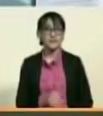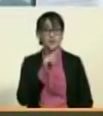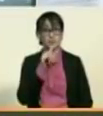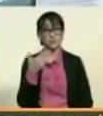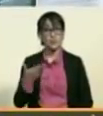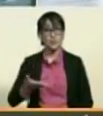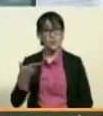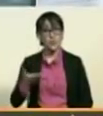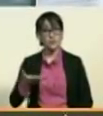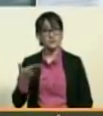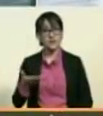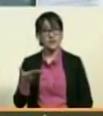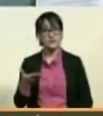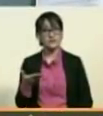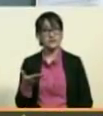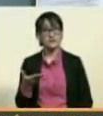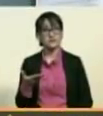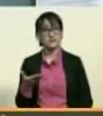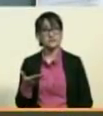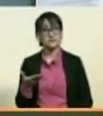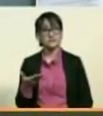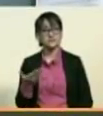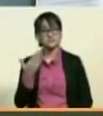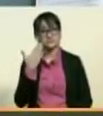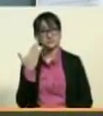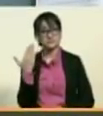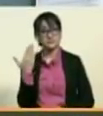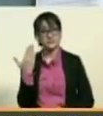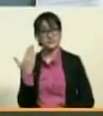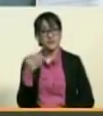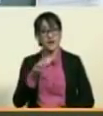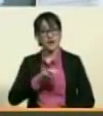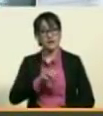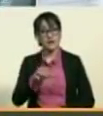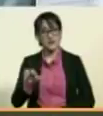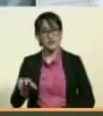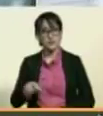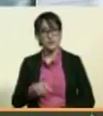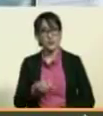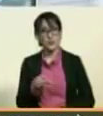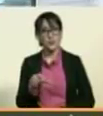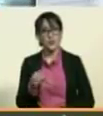importante, señalaba el candidato al Frente Único de la Patria desde esta región de nuestro país, que